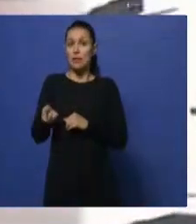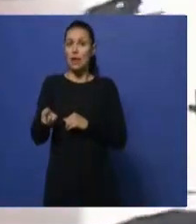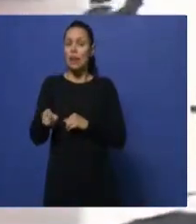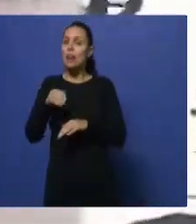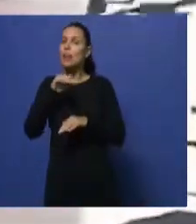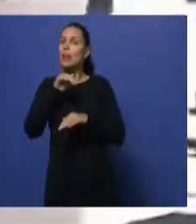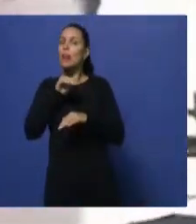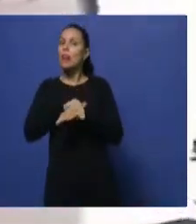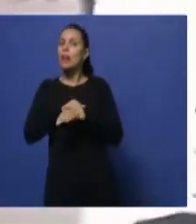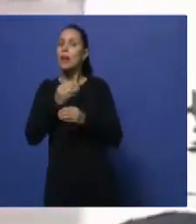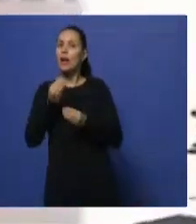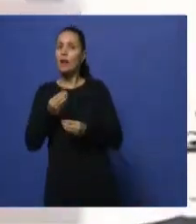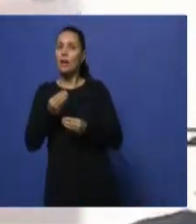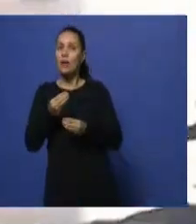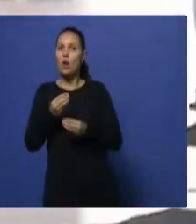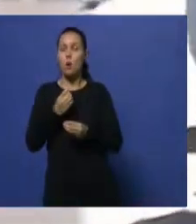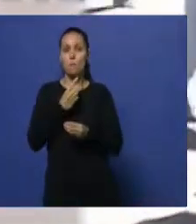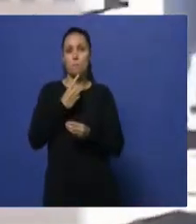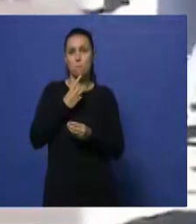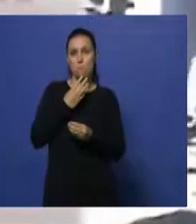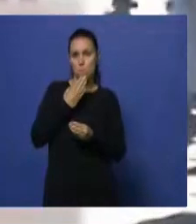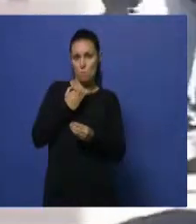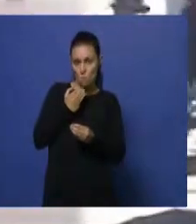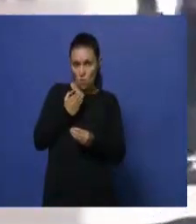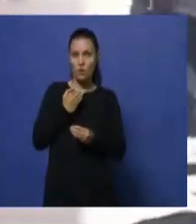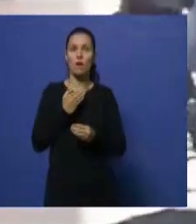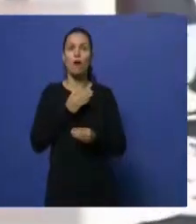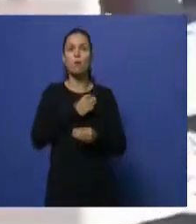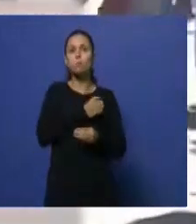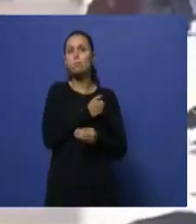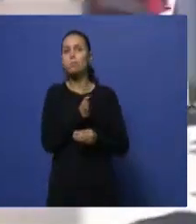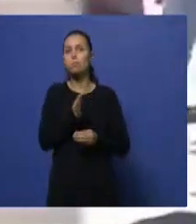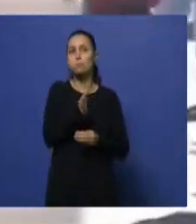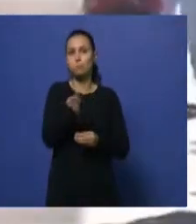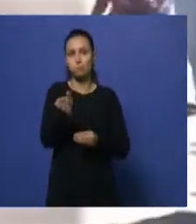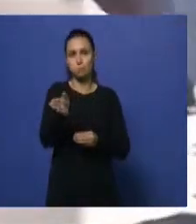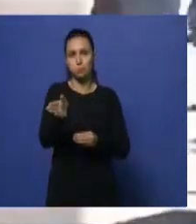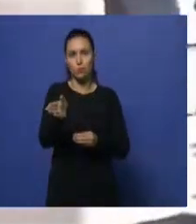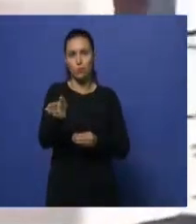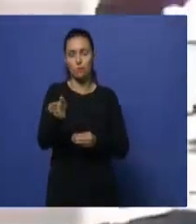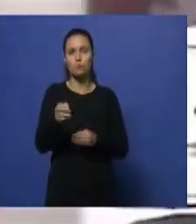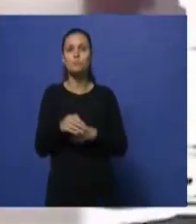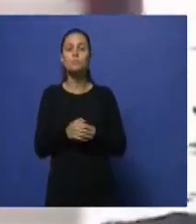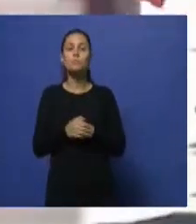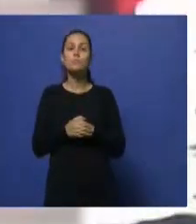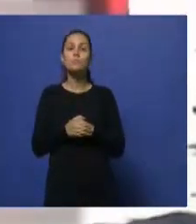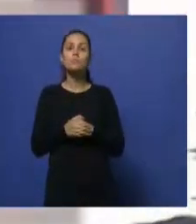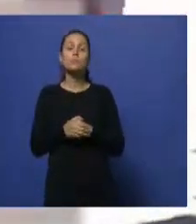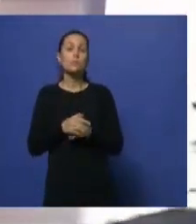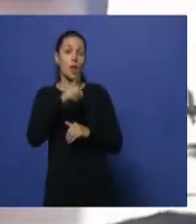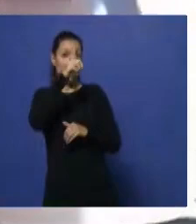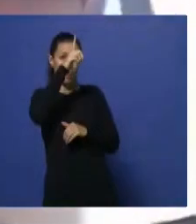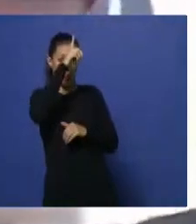al estadio monumental paso por esa esquina donde la policía acompañaba entonces la policía porteña